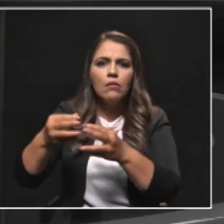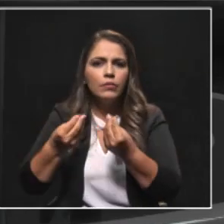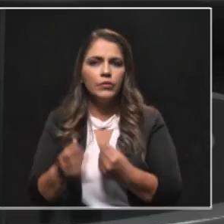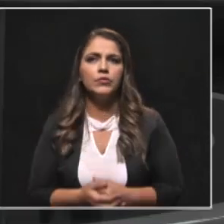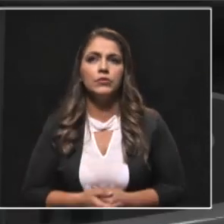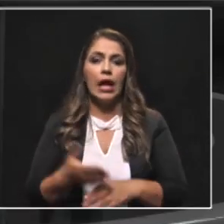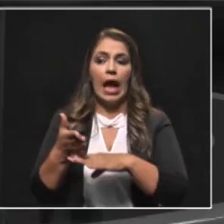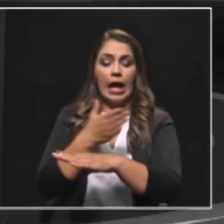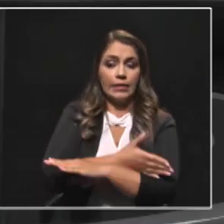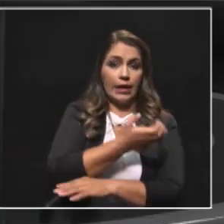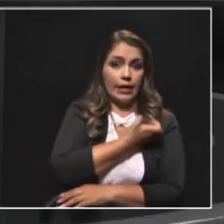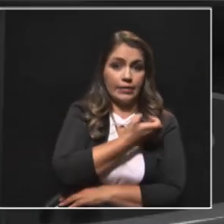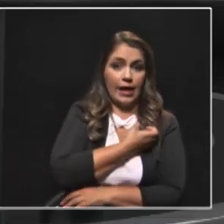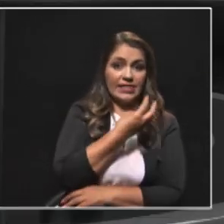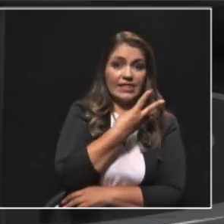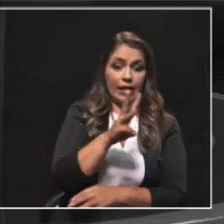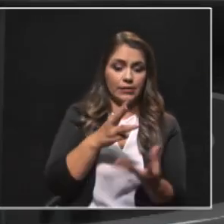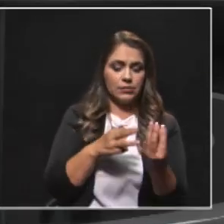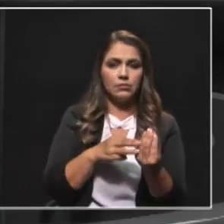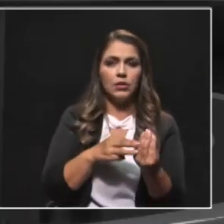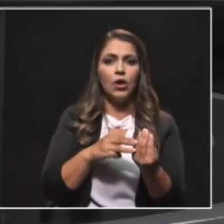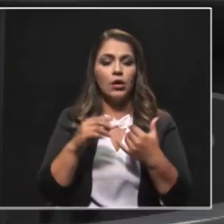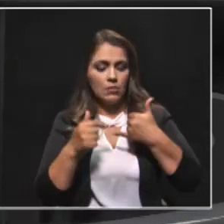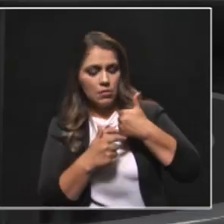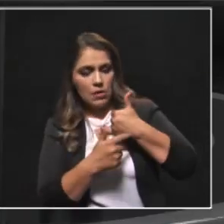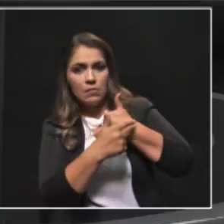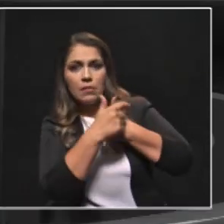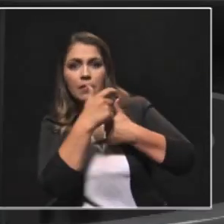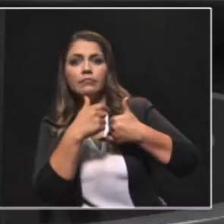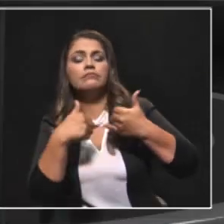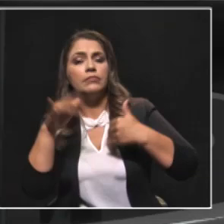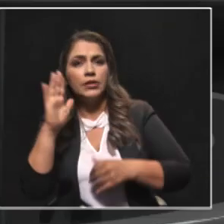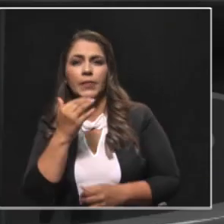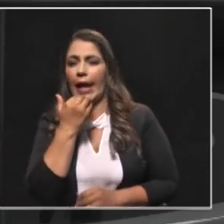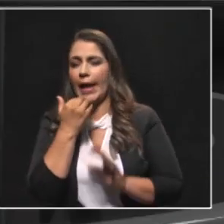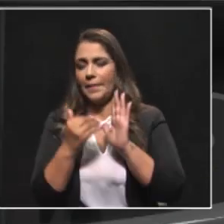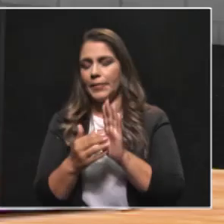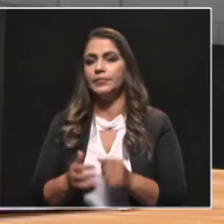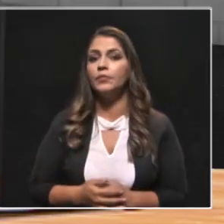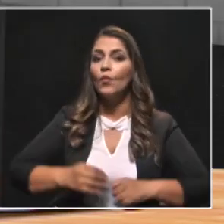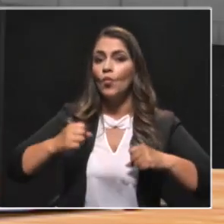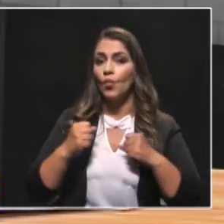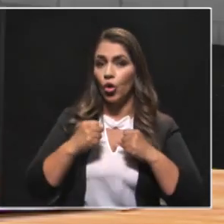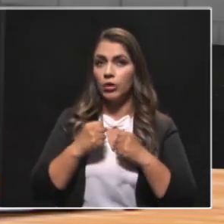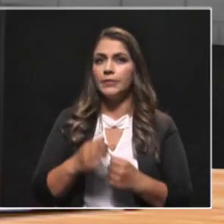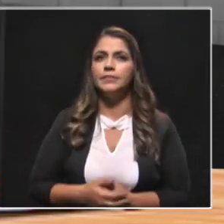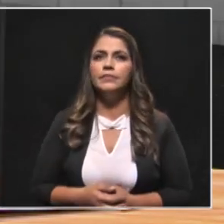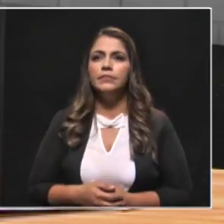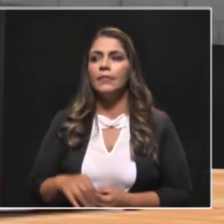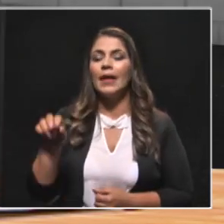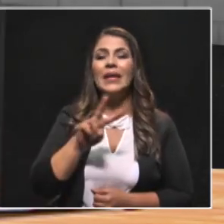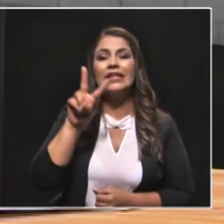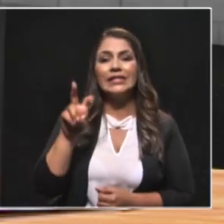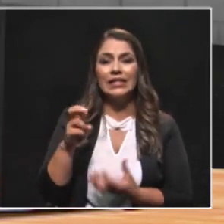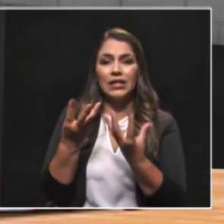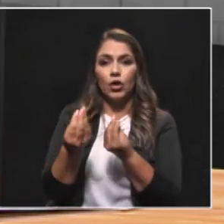con 13 para la alcaldía, pero entiendo que hay ciudades que tienen muchos más grupos para el tema de la alcaldía, Verónica. Sí, por ejemplo, el caso de Bogotá tiene